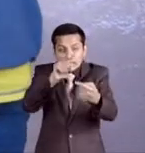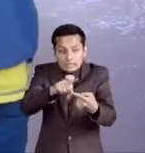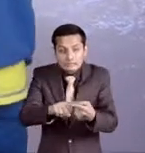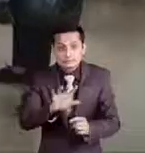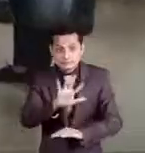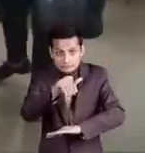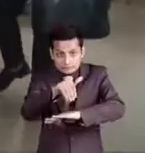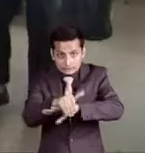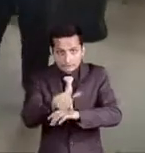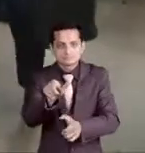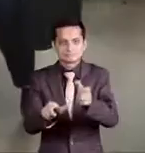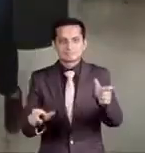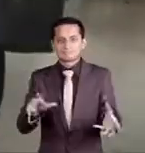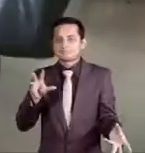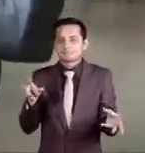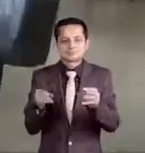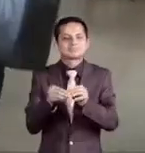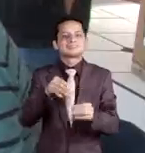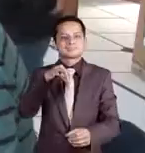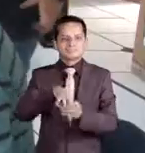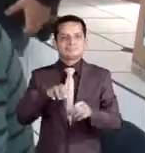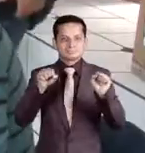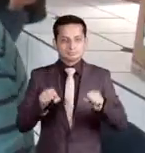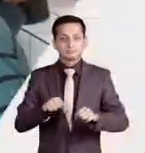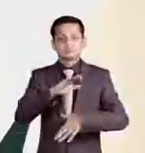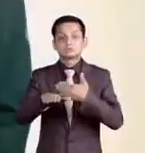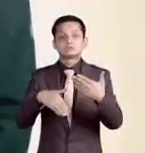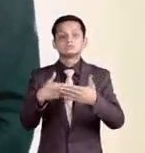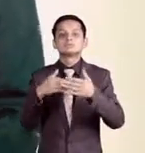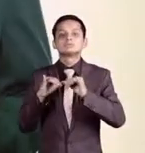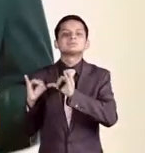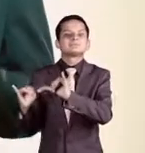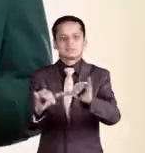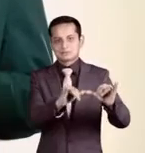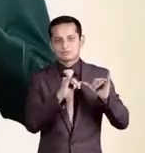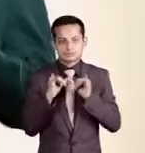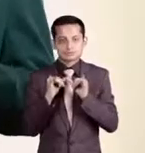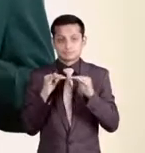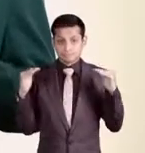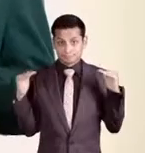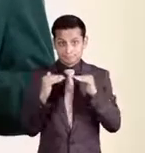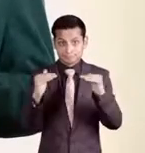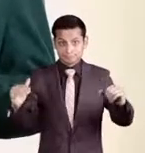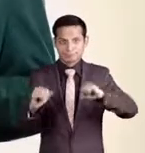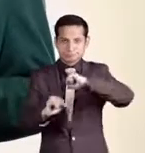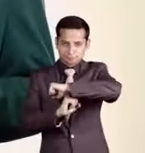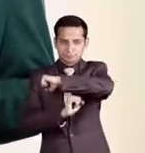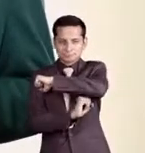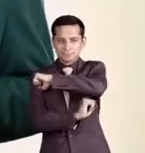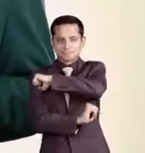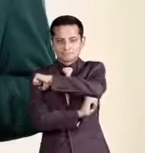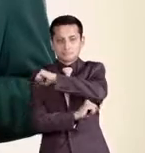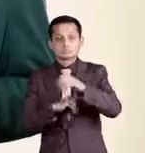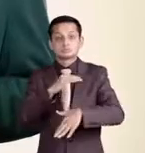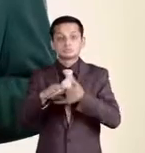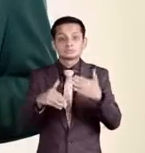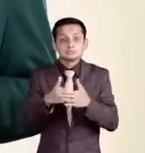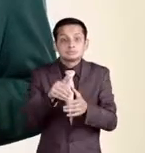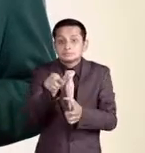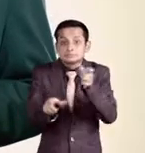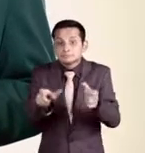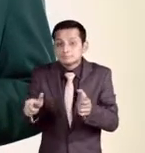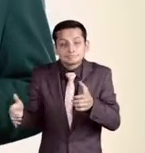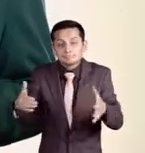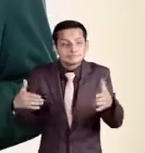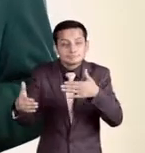hasta las 5 de la tarde, se realizará la Consulta Popular 2018. Aplicamos el principio de equidad como un pilar de la democracia plena